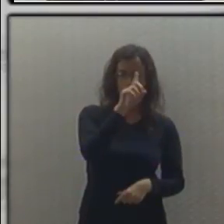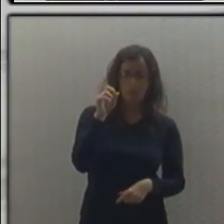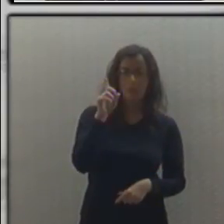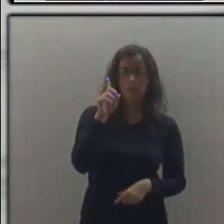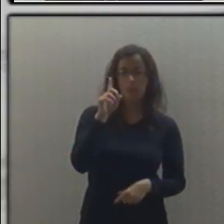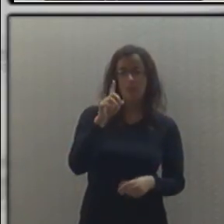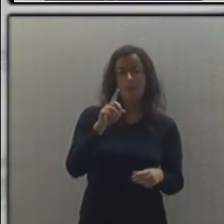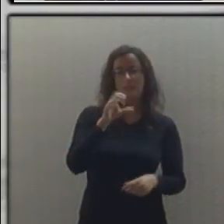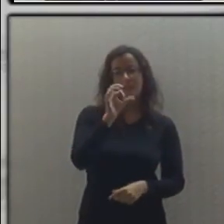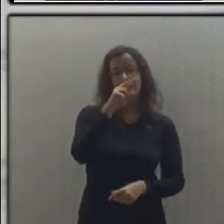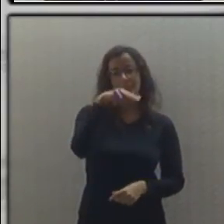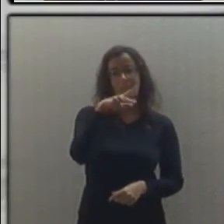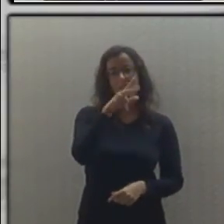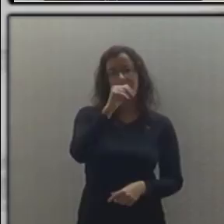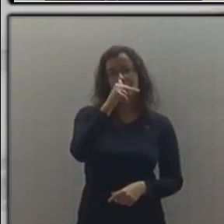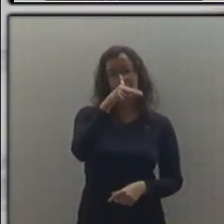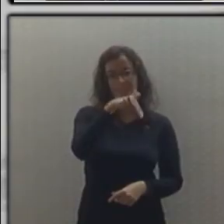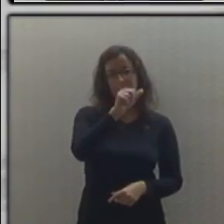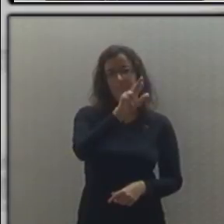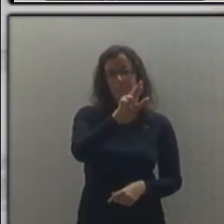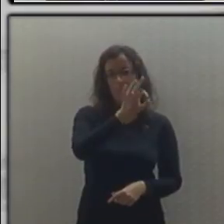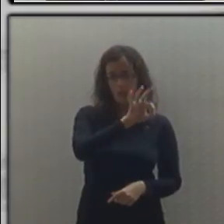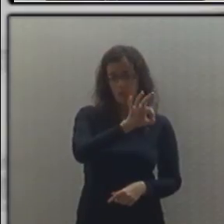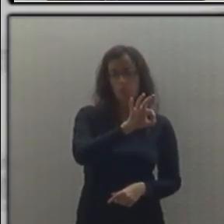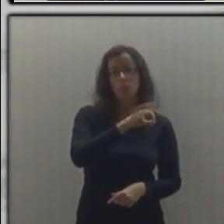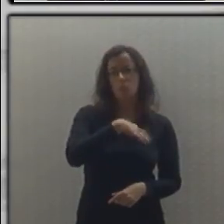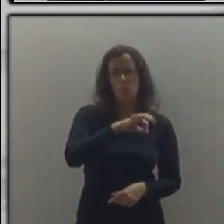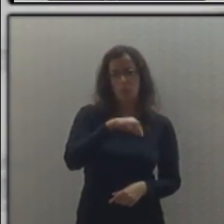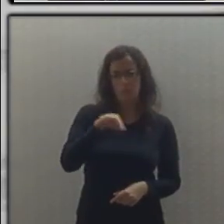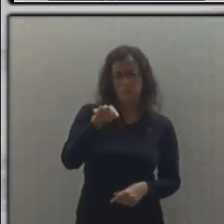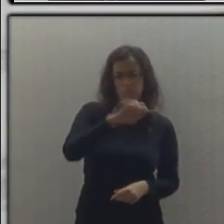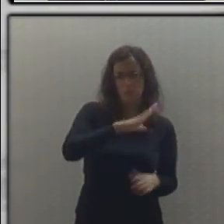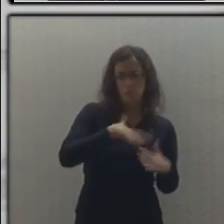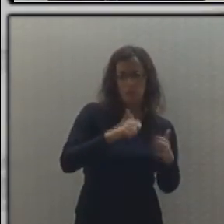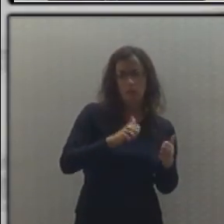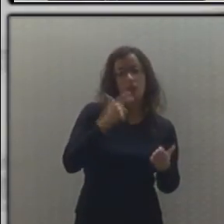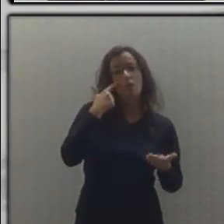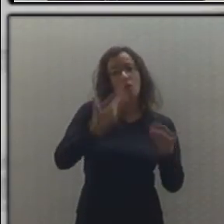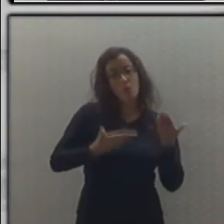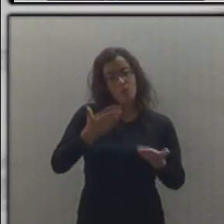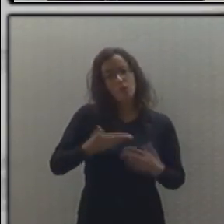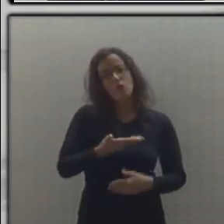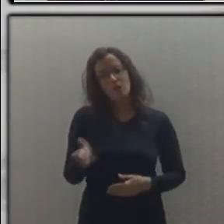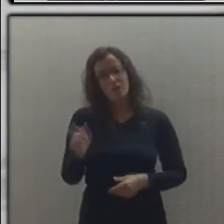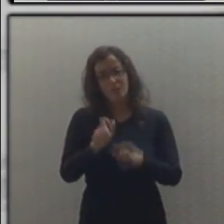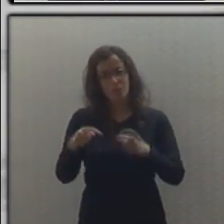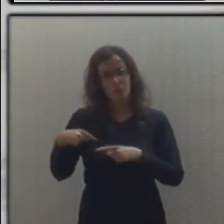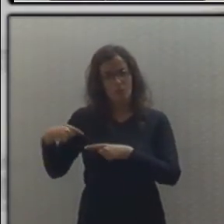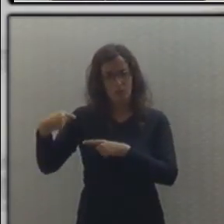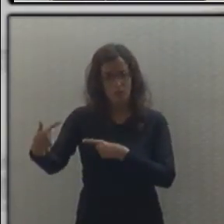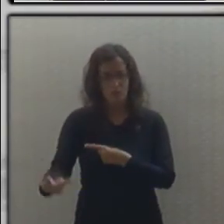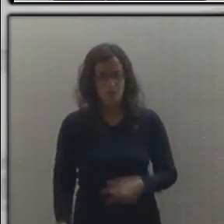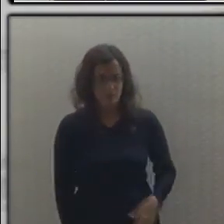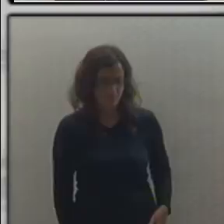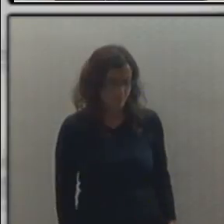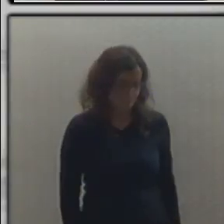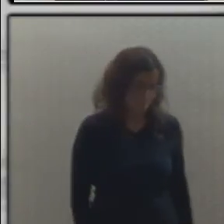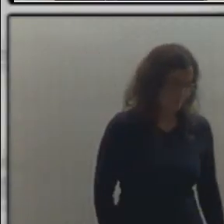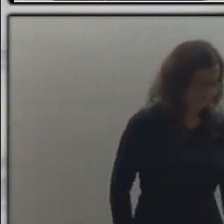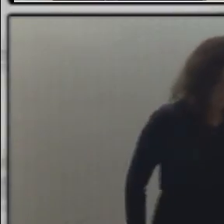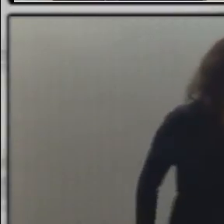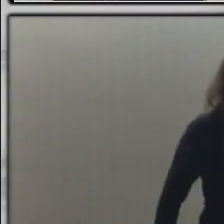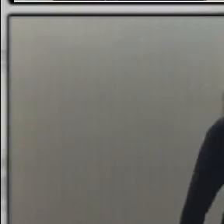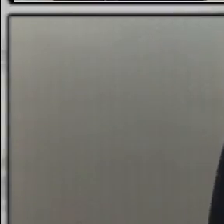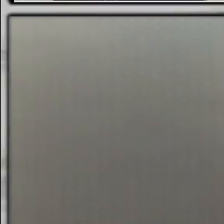San Chinarro, pero es extensible a cualquiera de los PAUs, comparándolo con lo que es el resto de la ciudad tradicional. Entonces, por